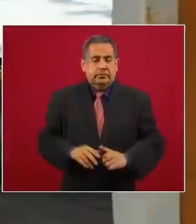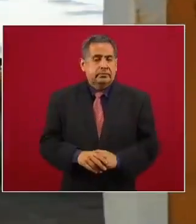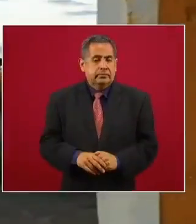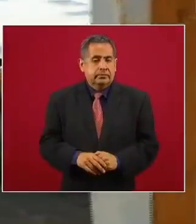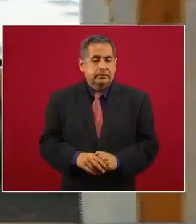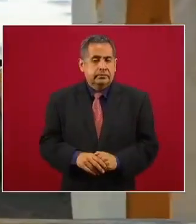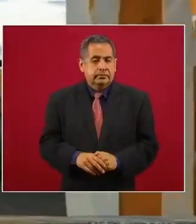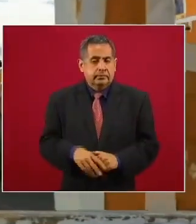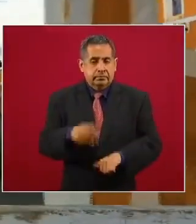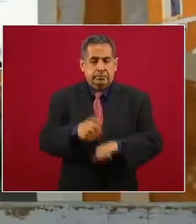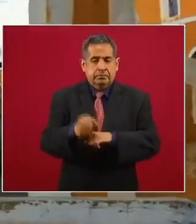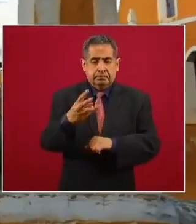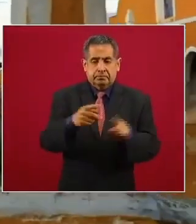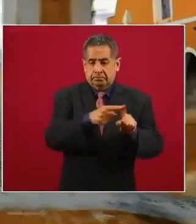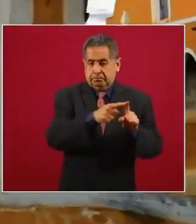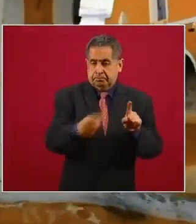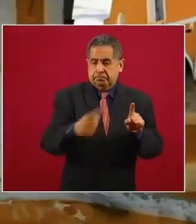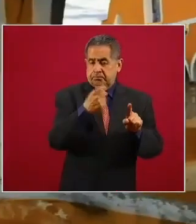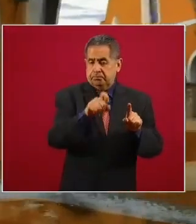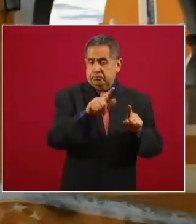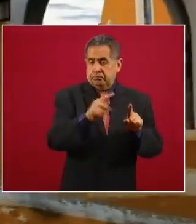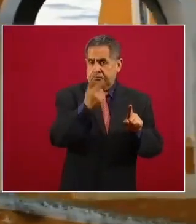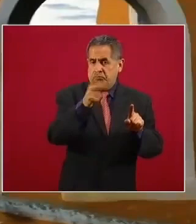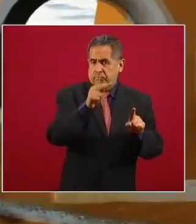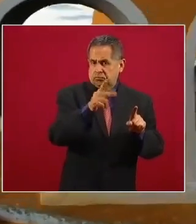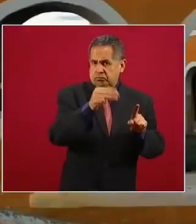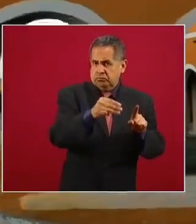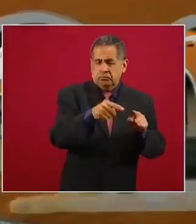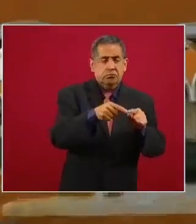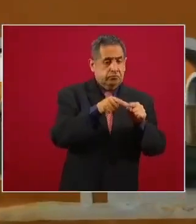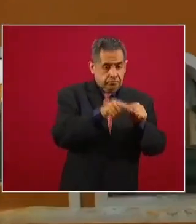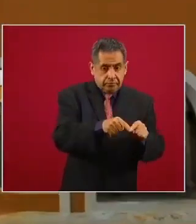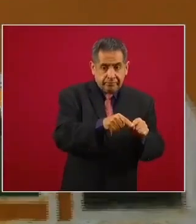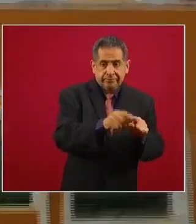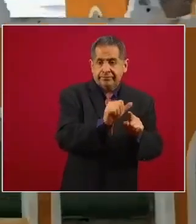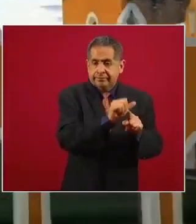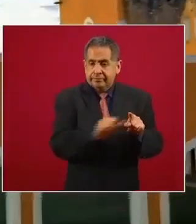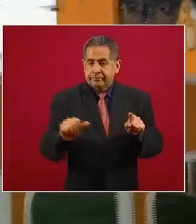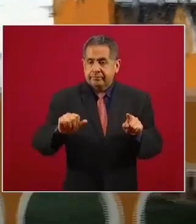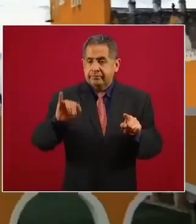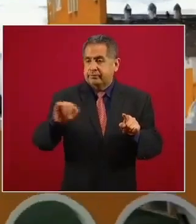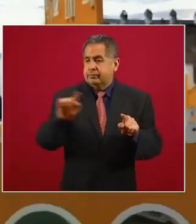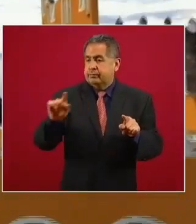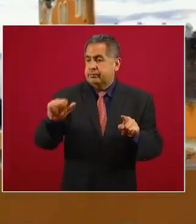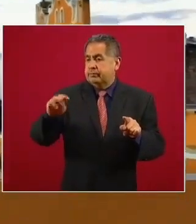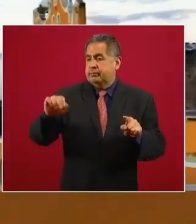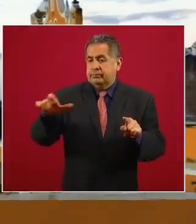El tramo 3 mide 172 kilómetros y va de Calquiní a Izamal.